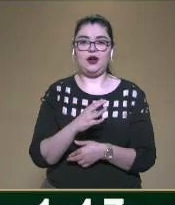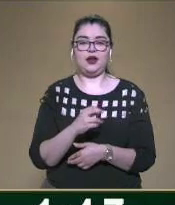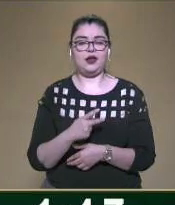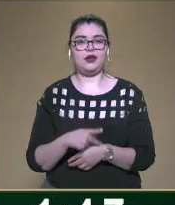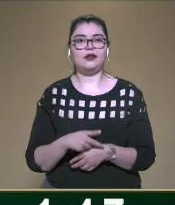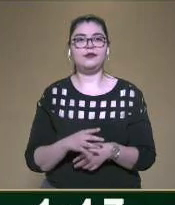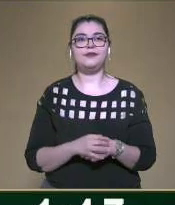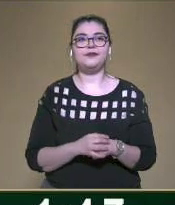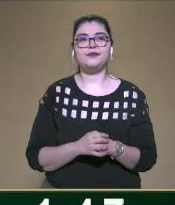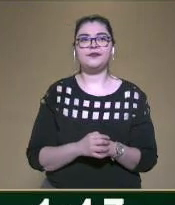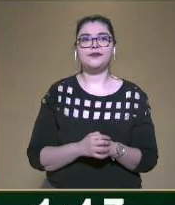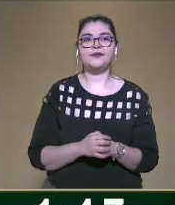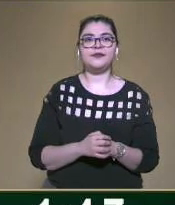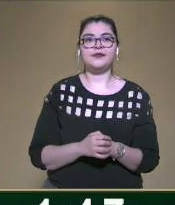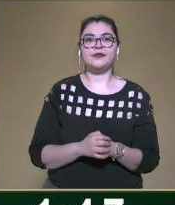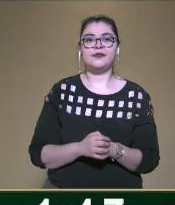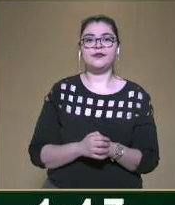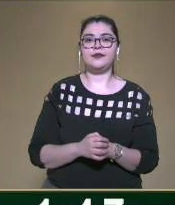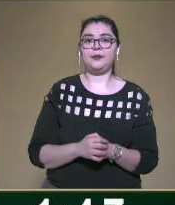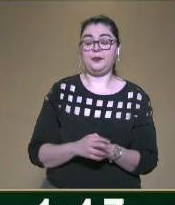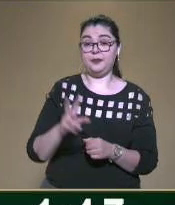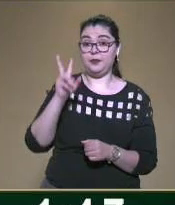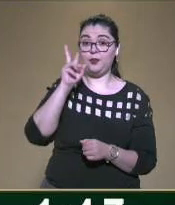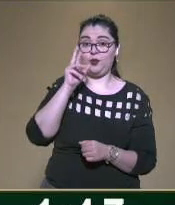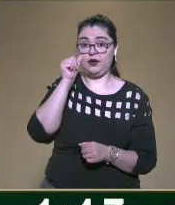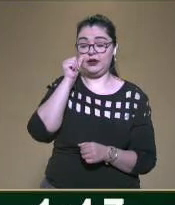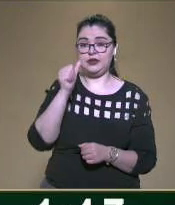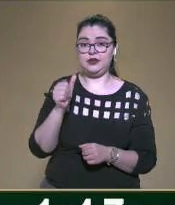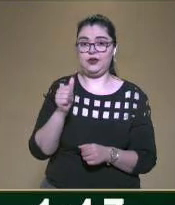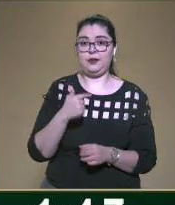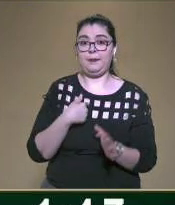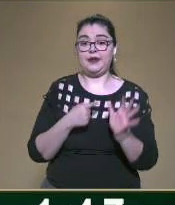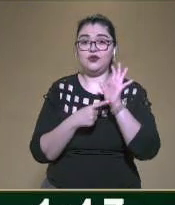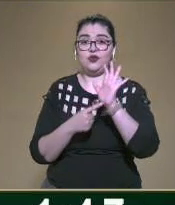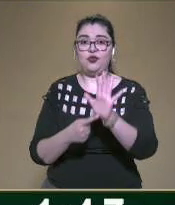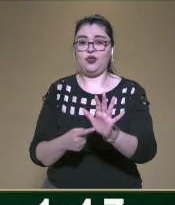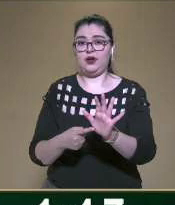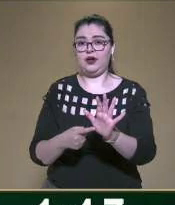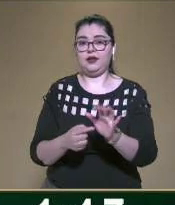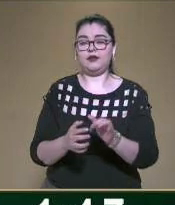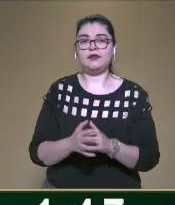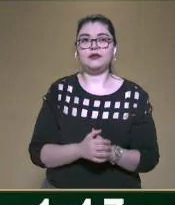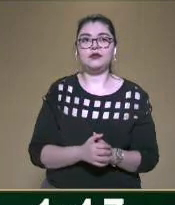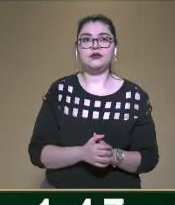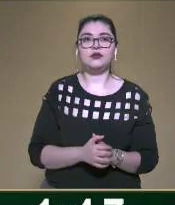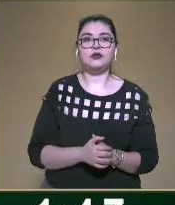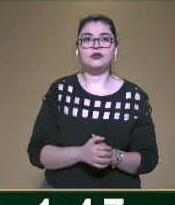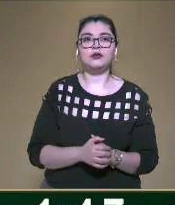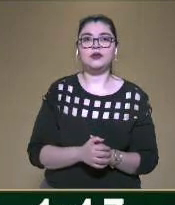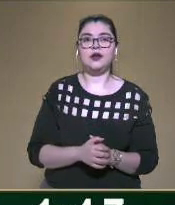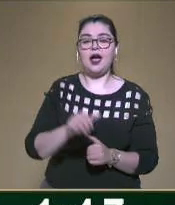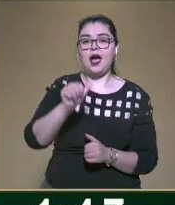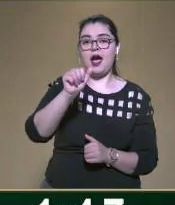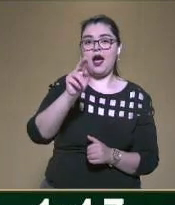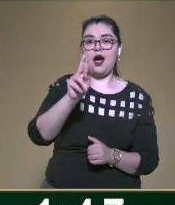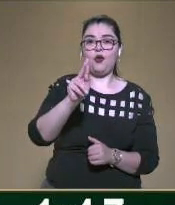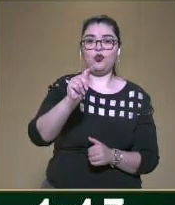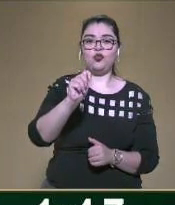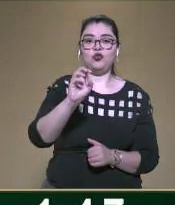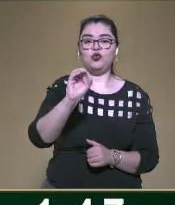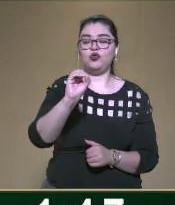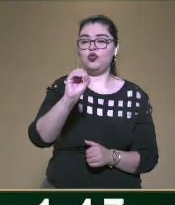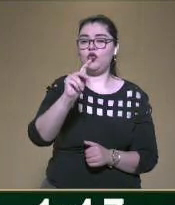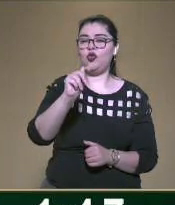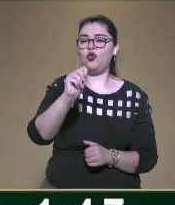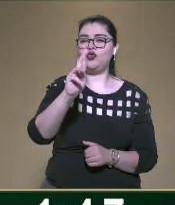conceptos. Ojo, te vamos a mencionar sobre la nutrición autótrofa. Esta es una información muy rica, ¿verdad?, que vamos a